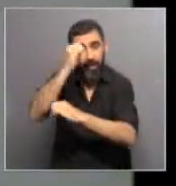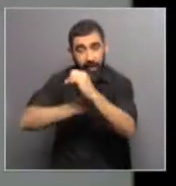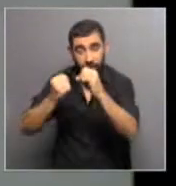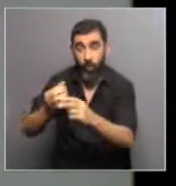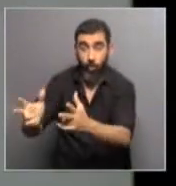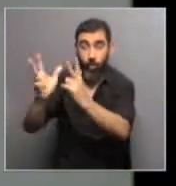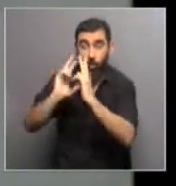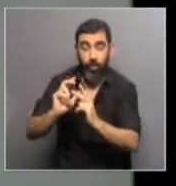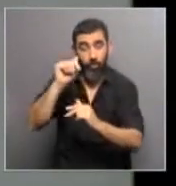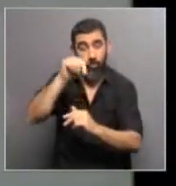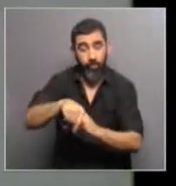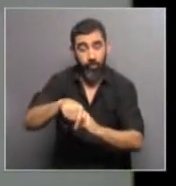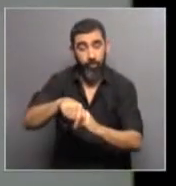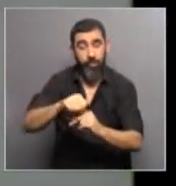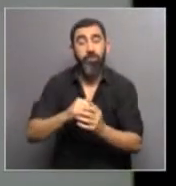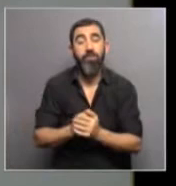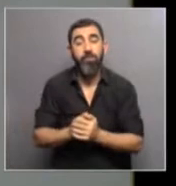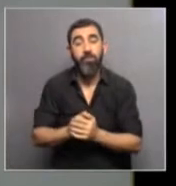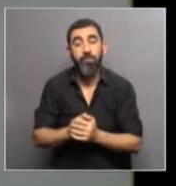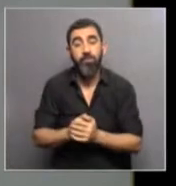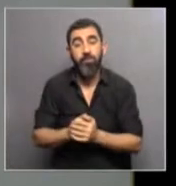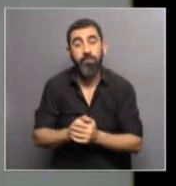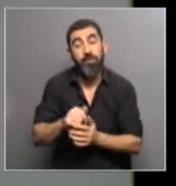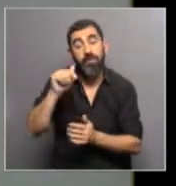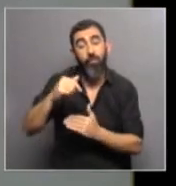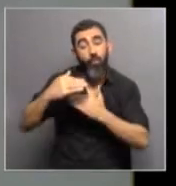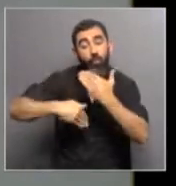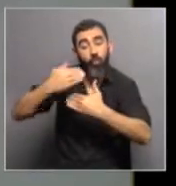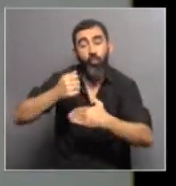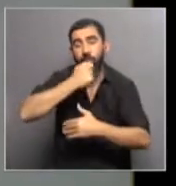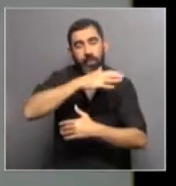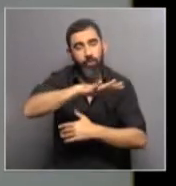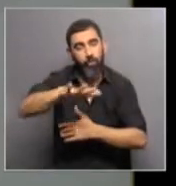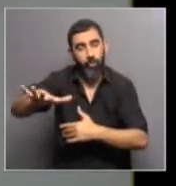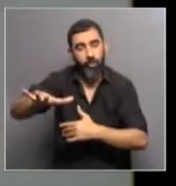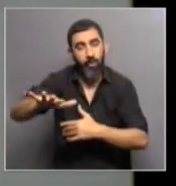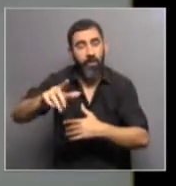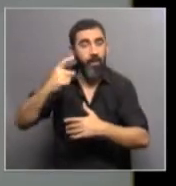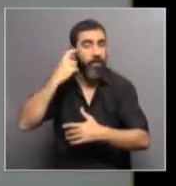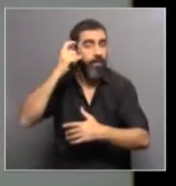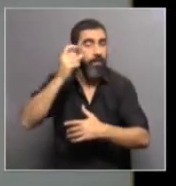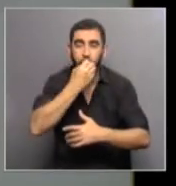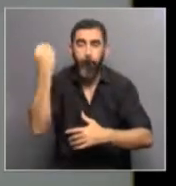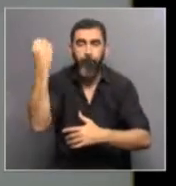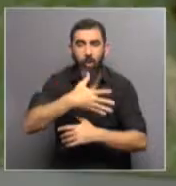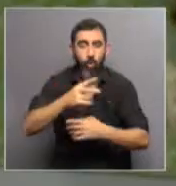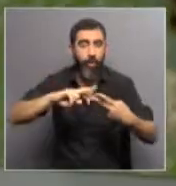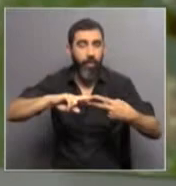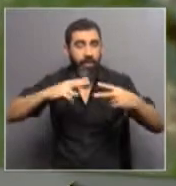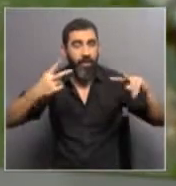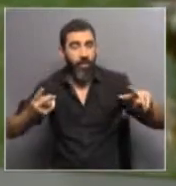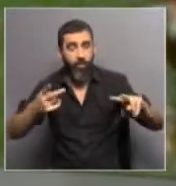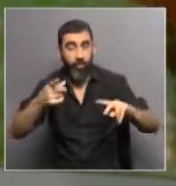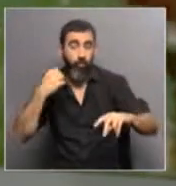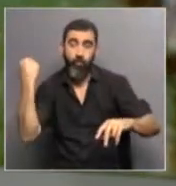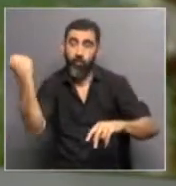cuando conversamos con él en ocasión de la Expo Prado, justamente en eso, la evolución histórica de lo que es la idea de que el mejoramiento genético es un poco la